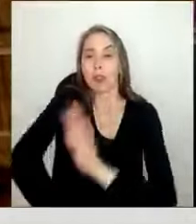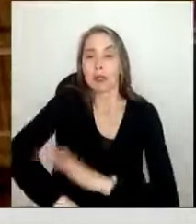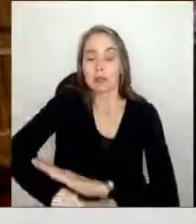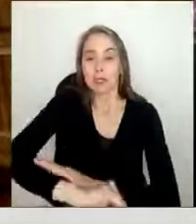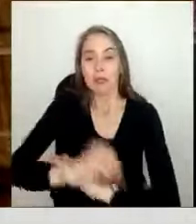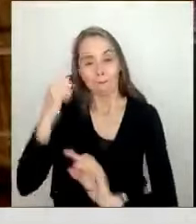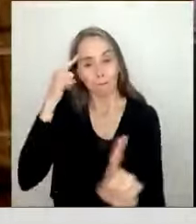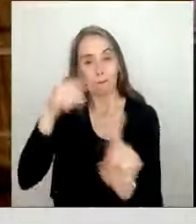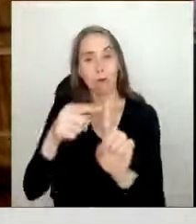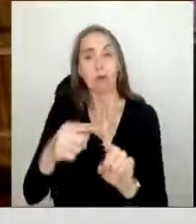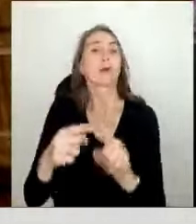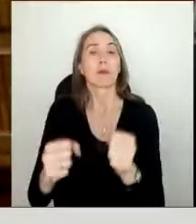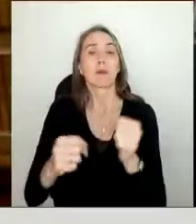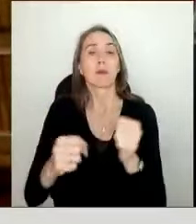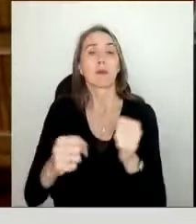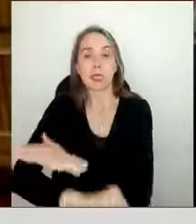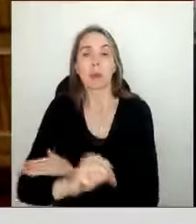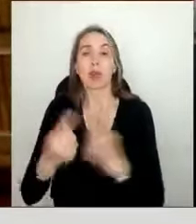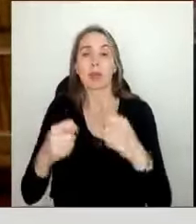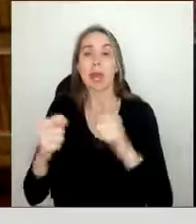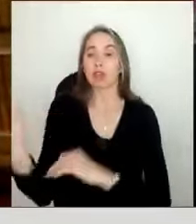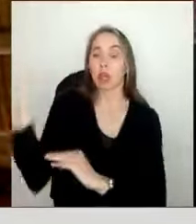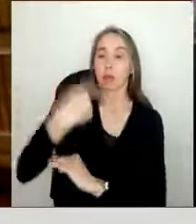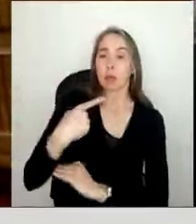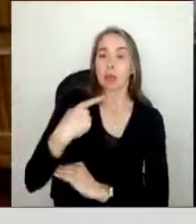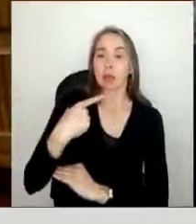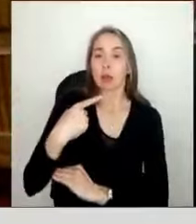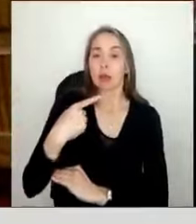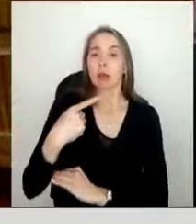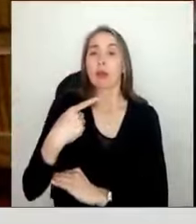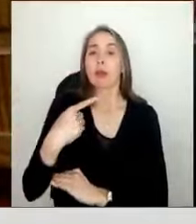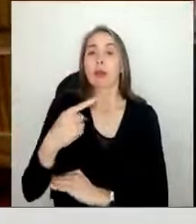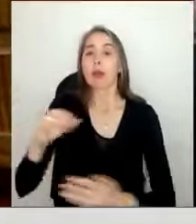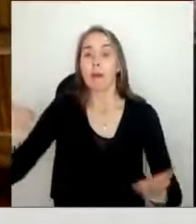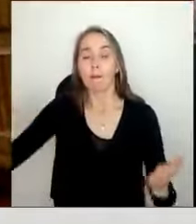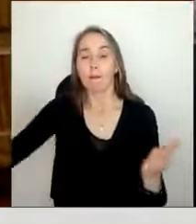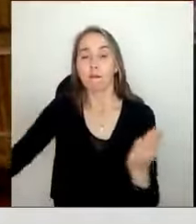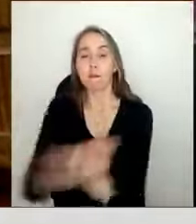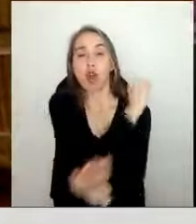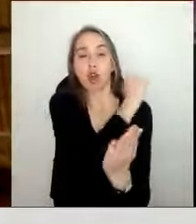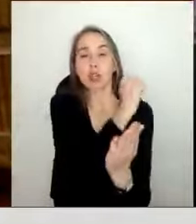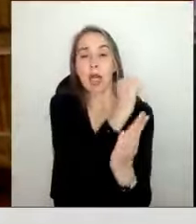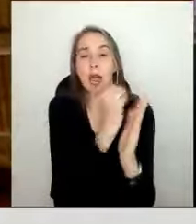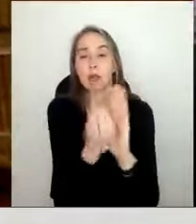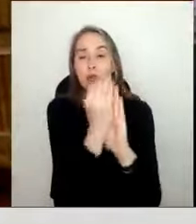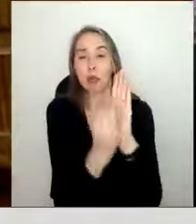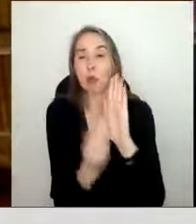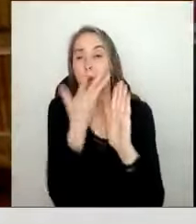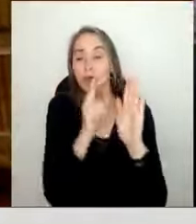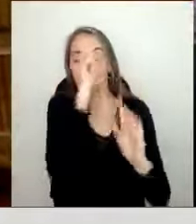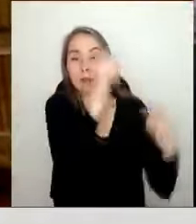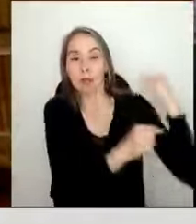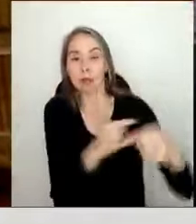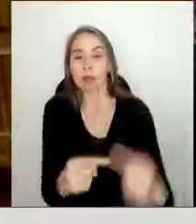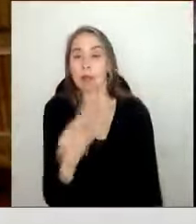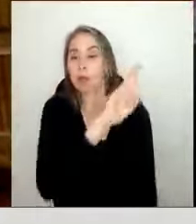intentó imponer buscando borrar de un solo plomazo la la hermosa tradición republicana